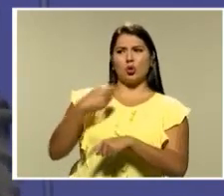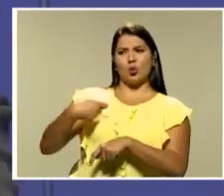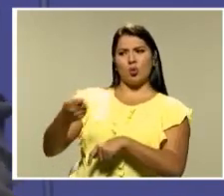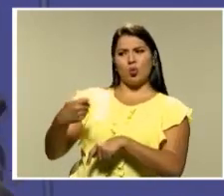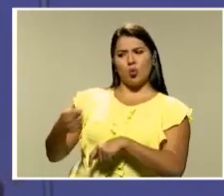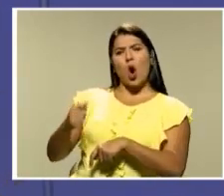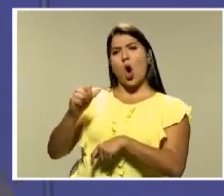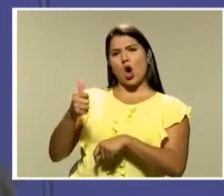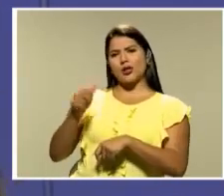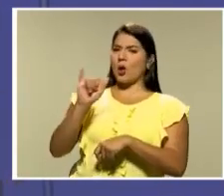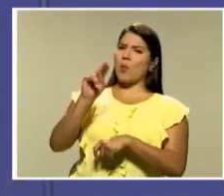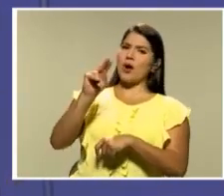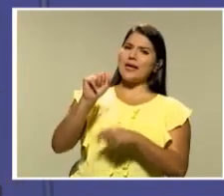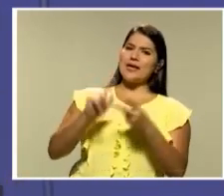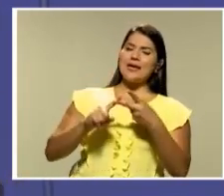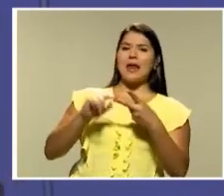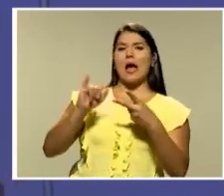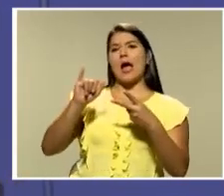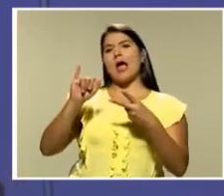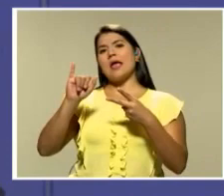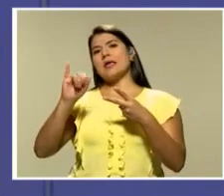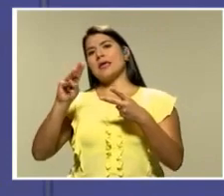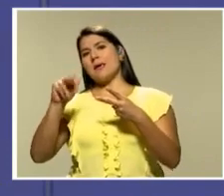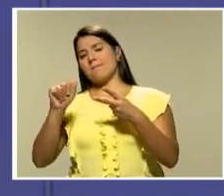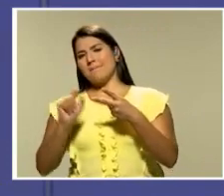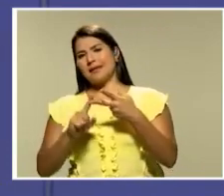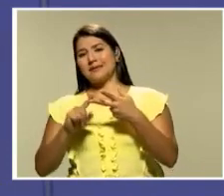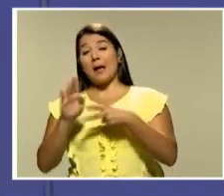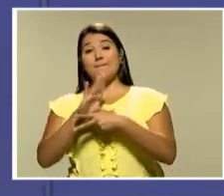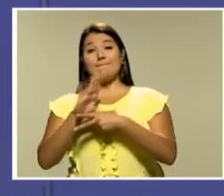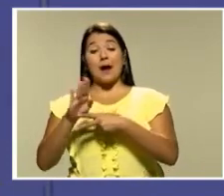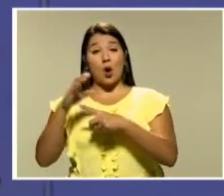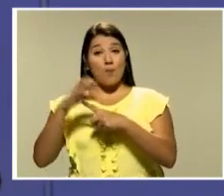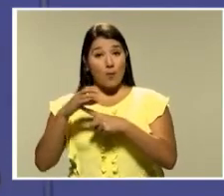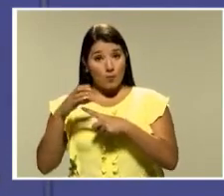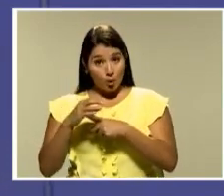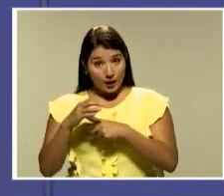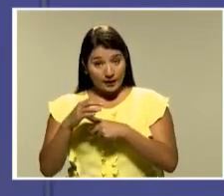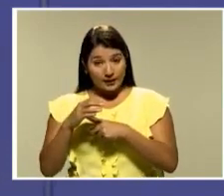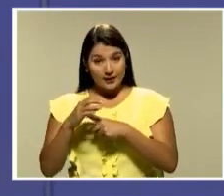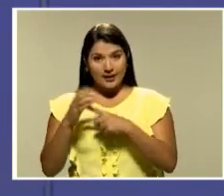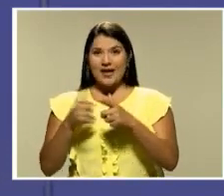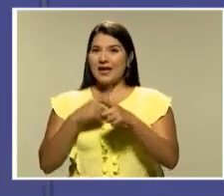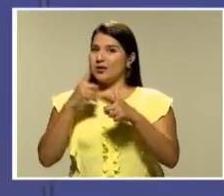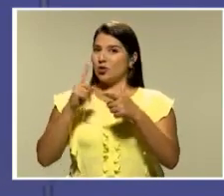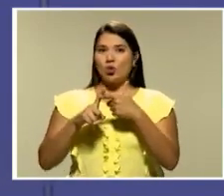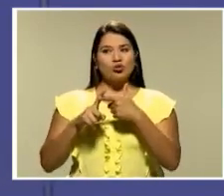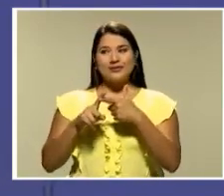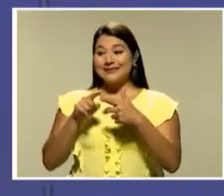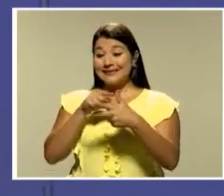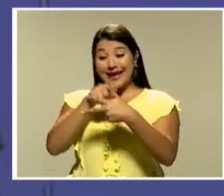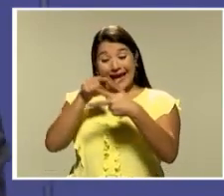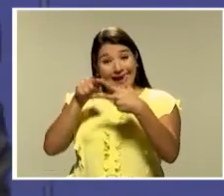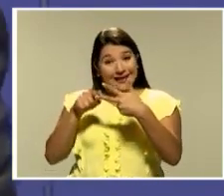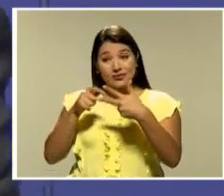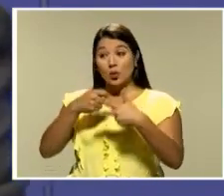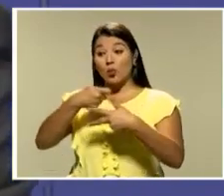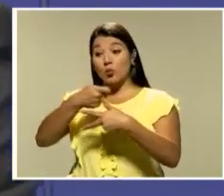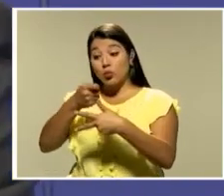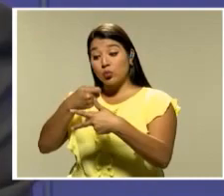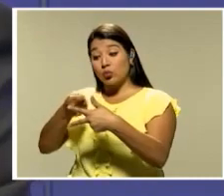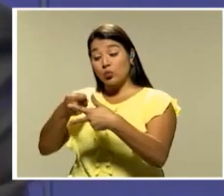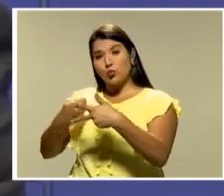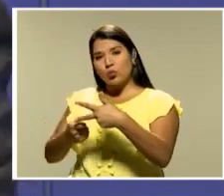Banco Popular, que están cargados a las planillas, pero que no se traducen en una contraprestación directa como lo